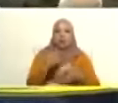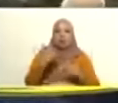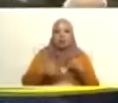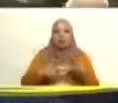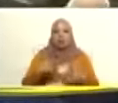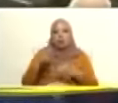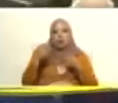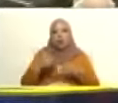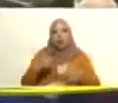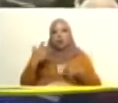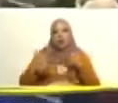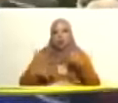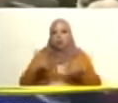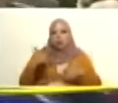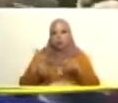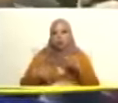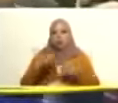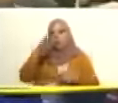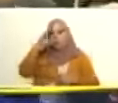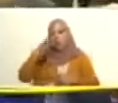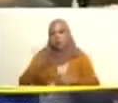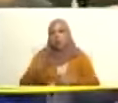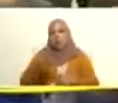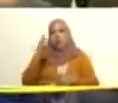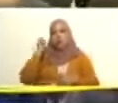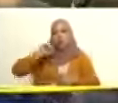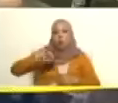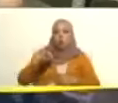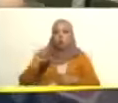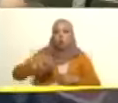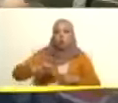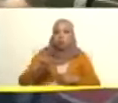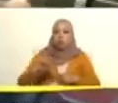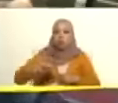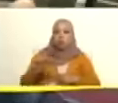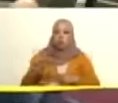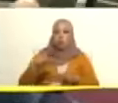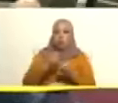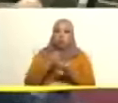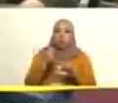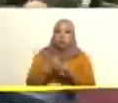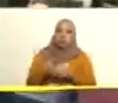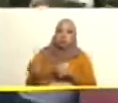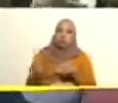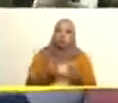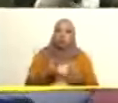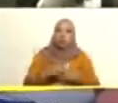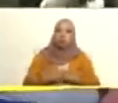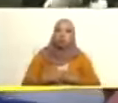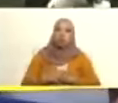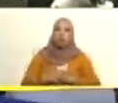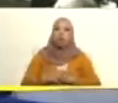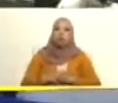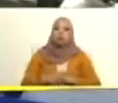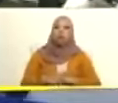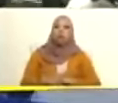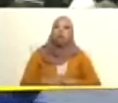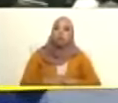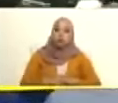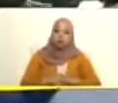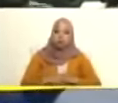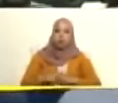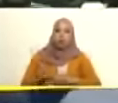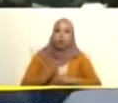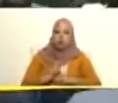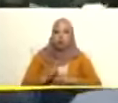máxima actividad militar, policial, fronteras, carreteras, inspecciones